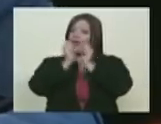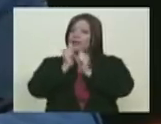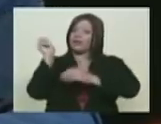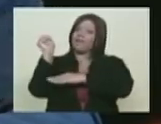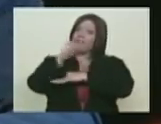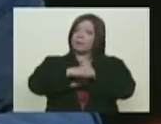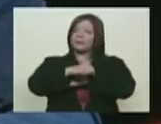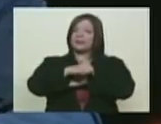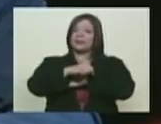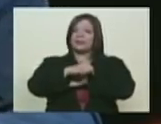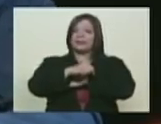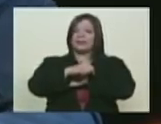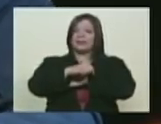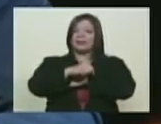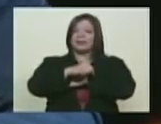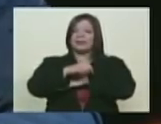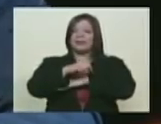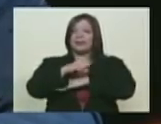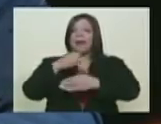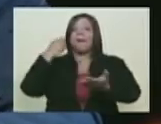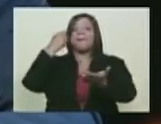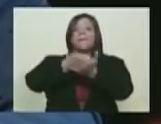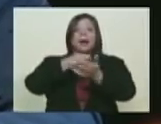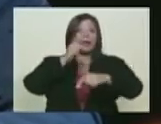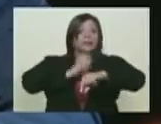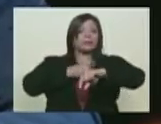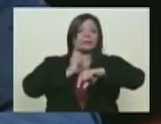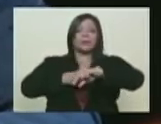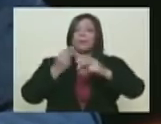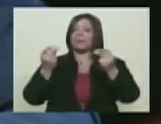acaba de pagar puntualmente